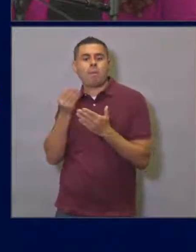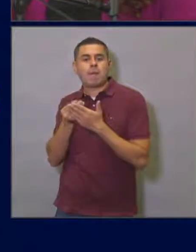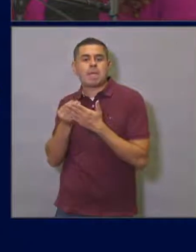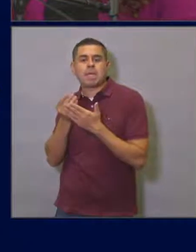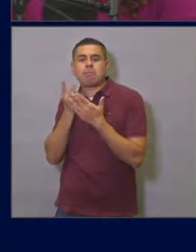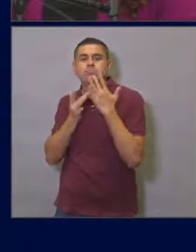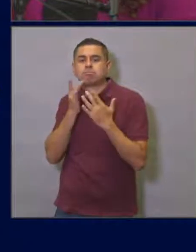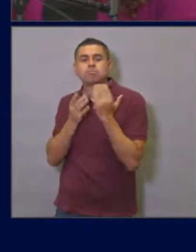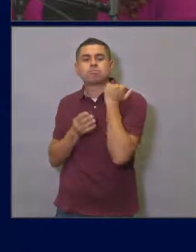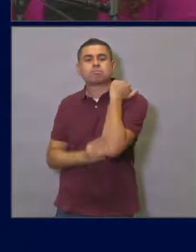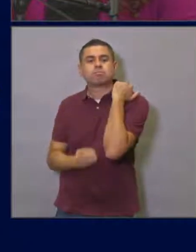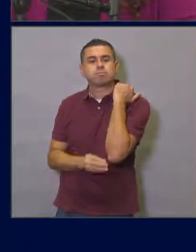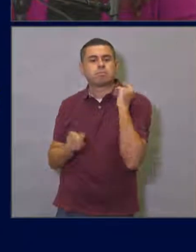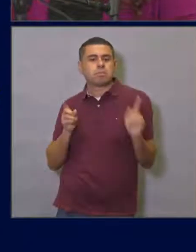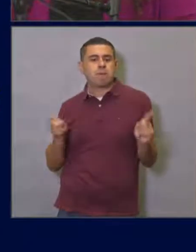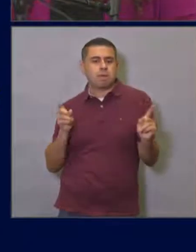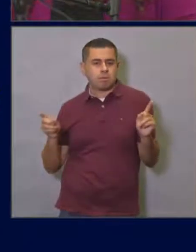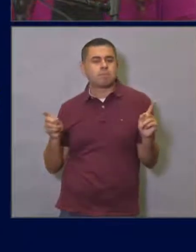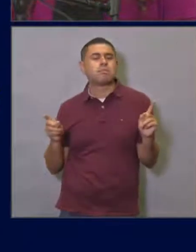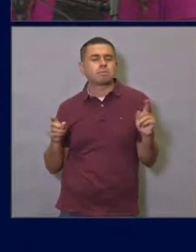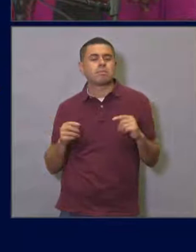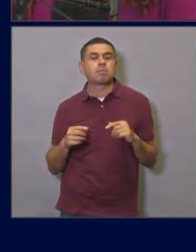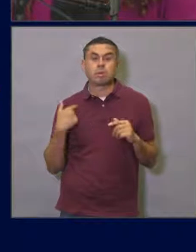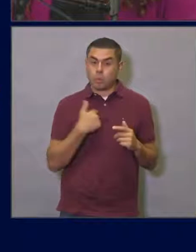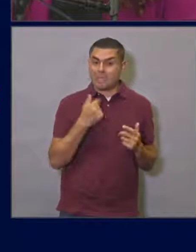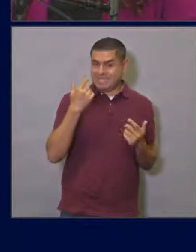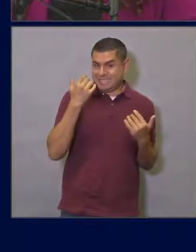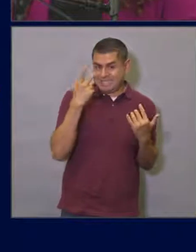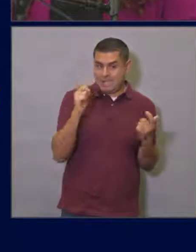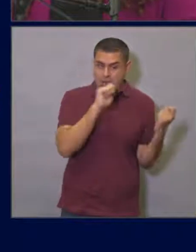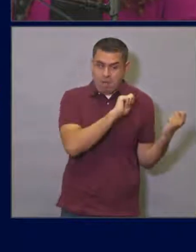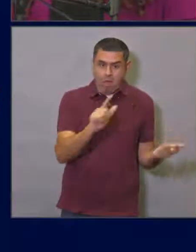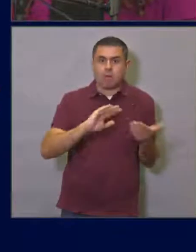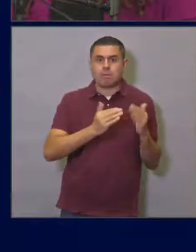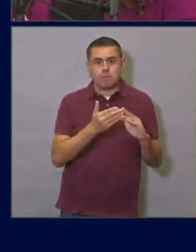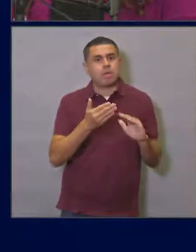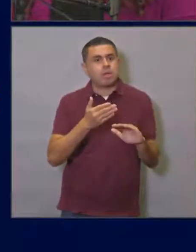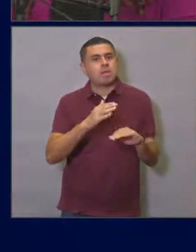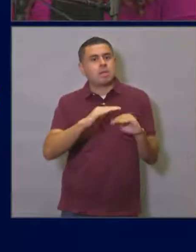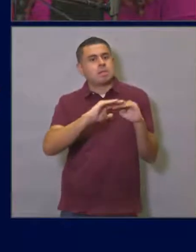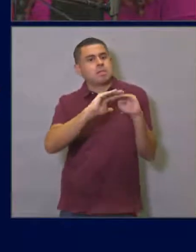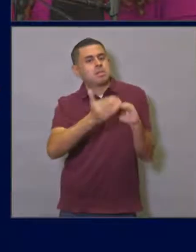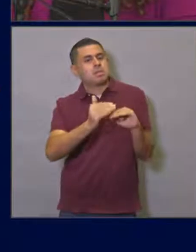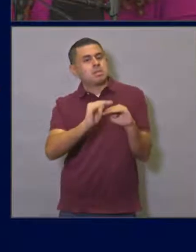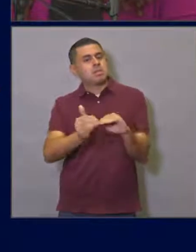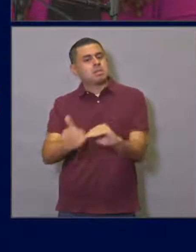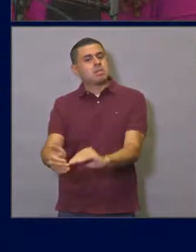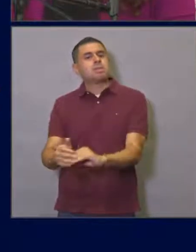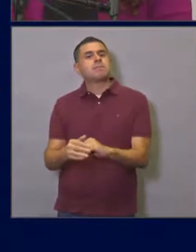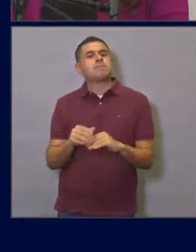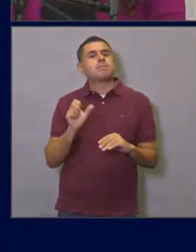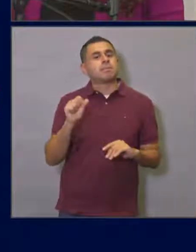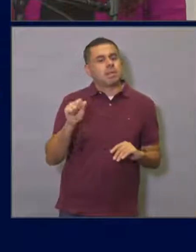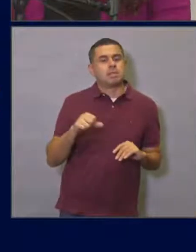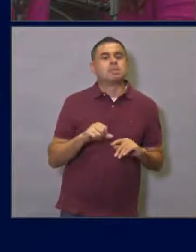viendo disminuciones en todas las comunidades, y las brechas entre las comunidades de muy bajos